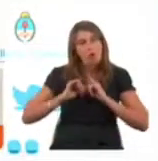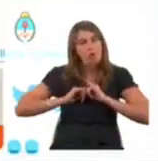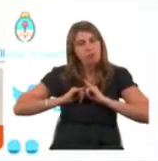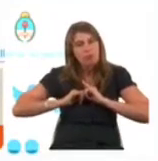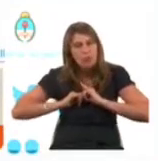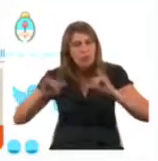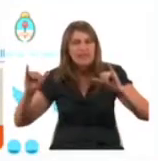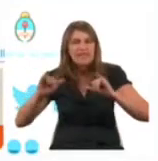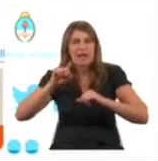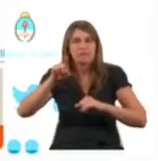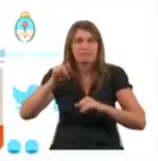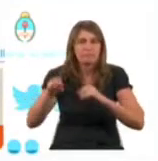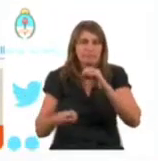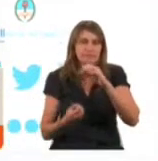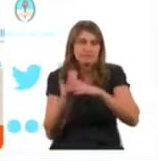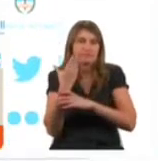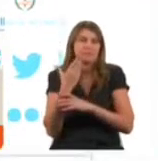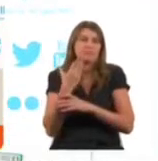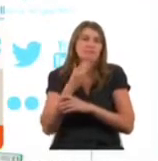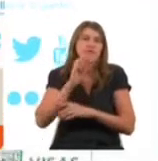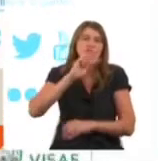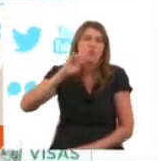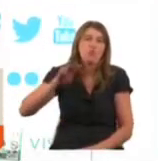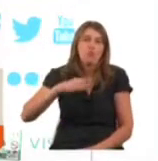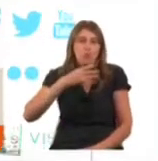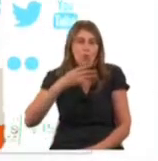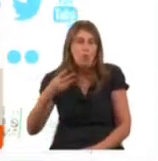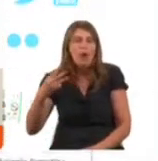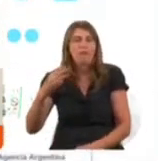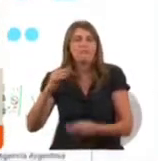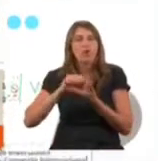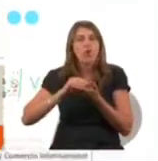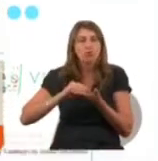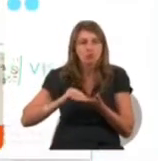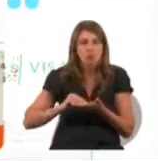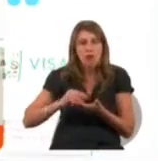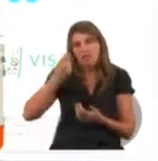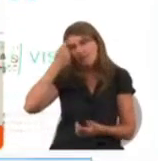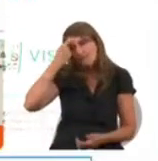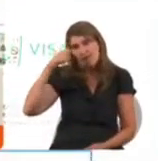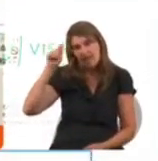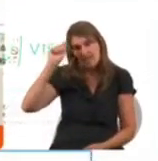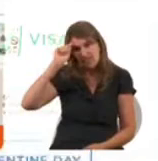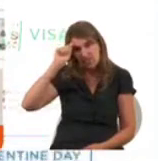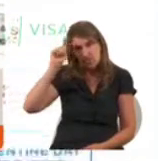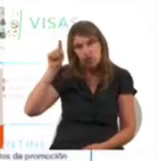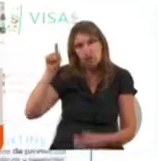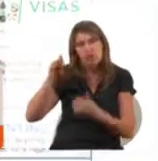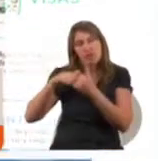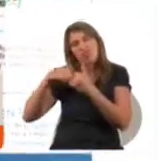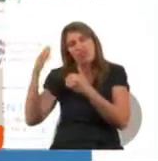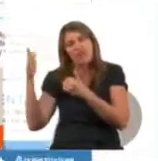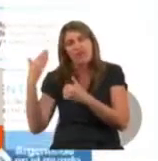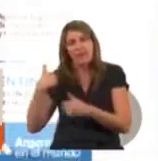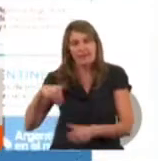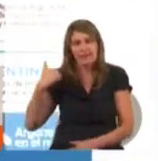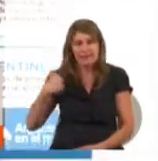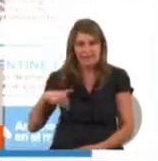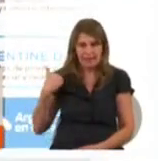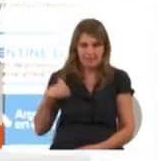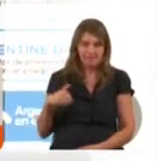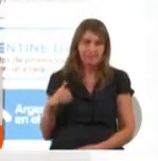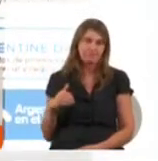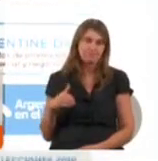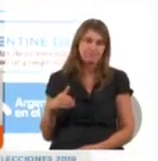colgada en la página web del consulado en Fray Bentos, de la Cancillería de la República Argentina. Por